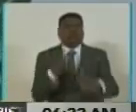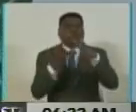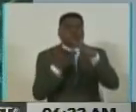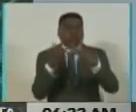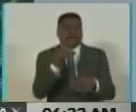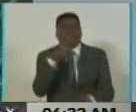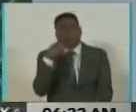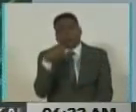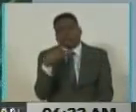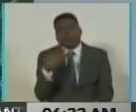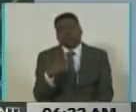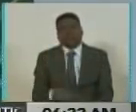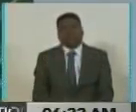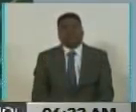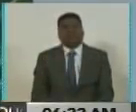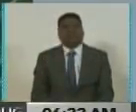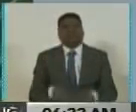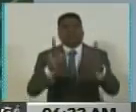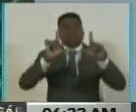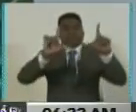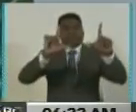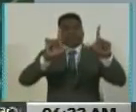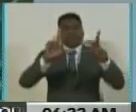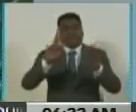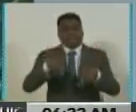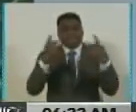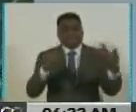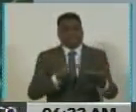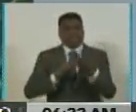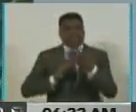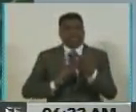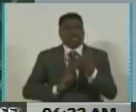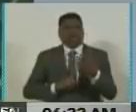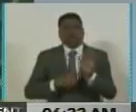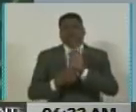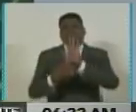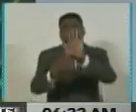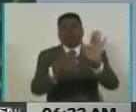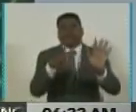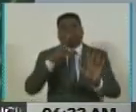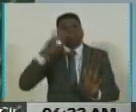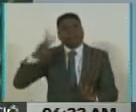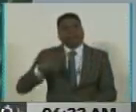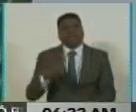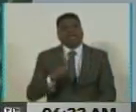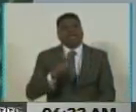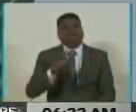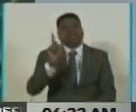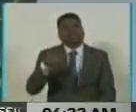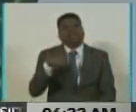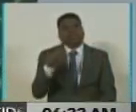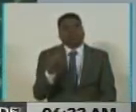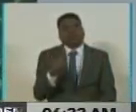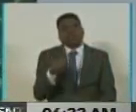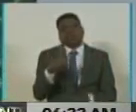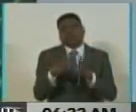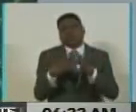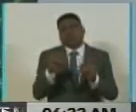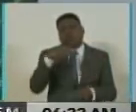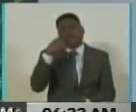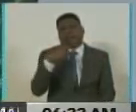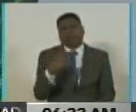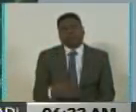políticas. De manera entonces que los medios de comunicación en Venezuela no reseñan la realidad, sino desde una postura política, como lo que se